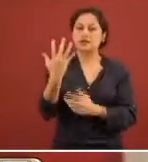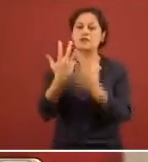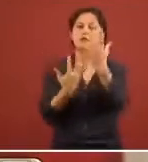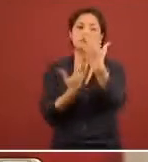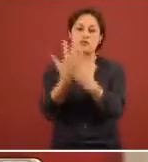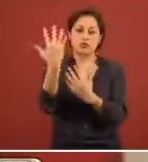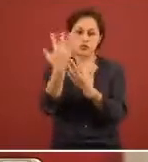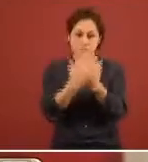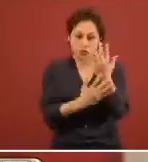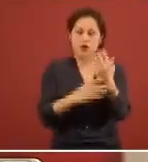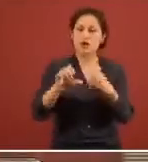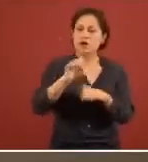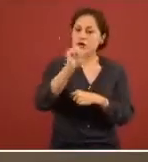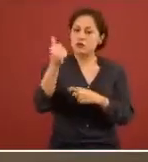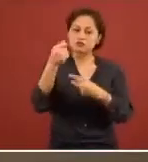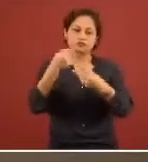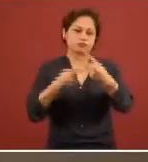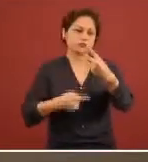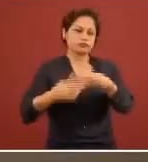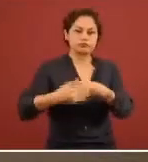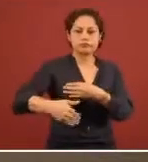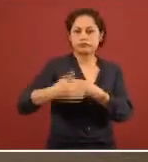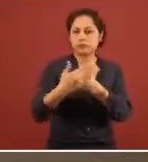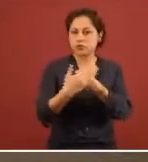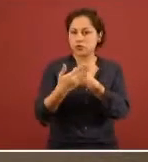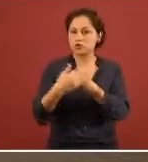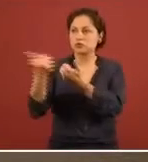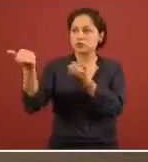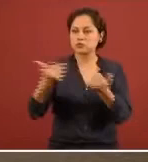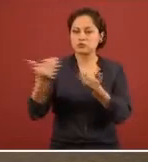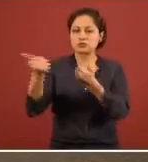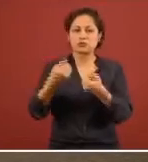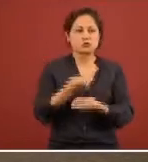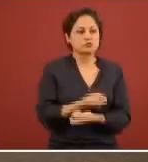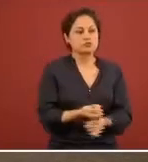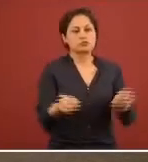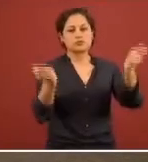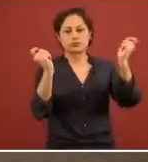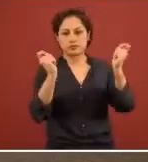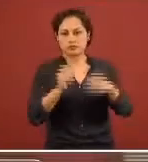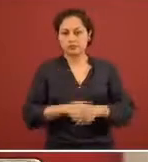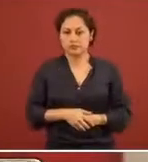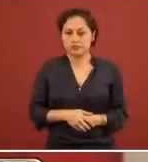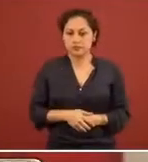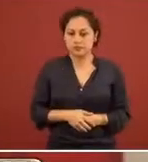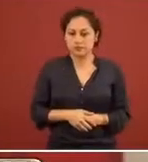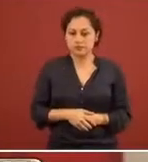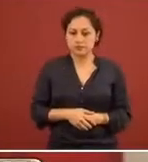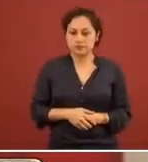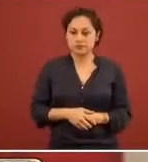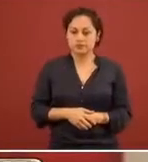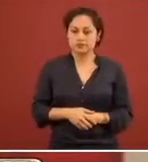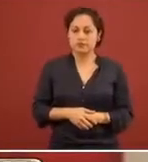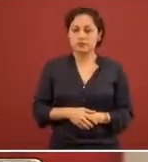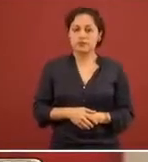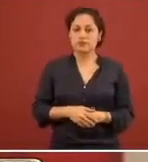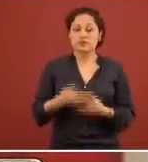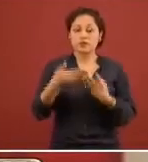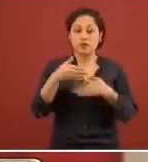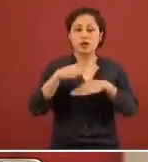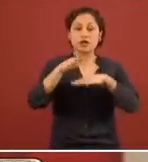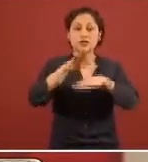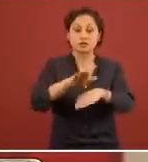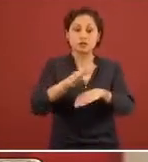estarán por completarse a lo largo de los siguientes días conforme lleguen los vuelos. Respecto a la